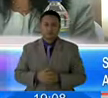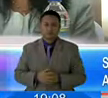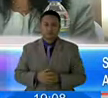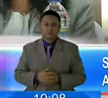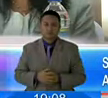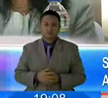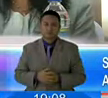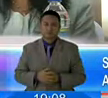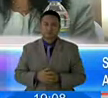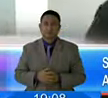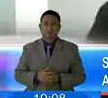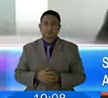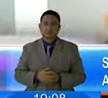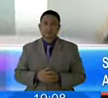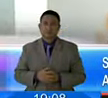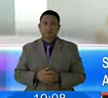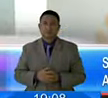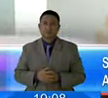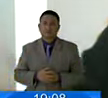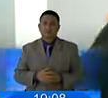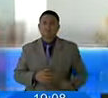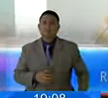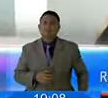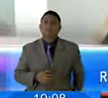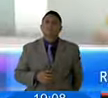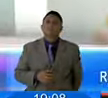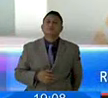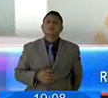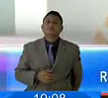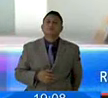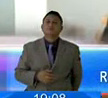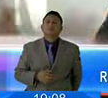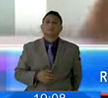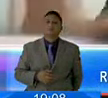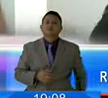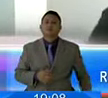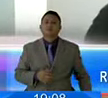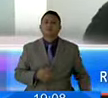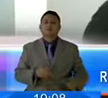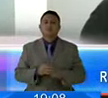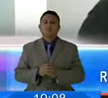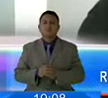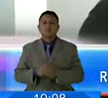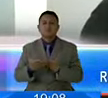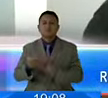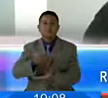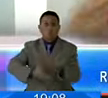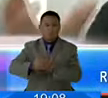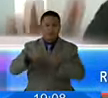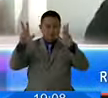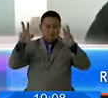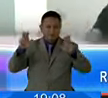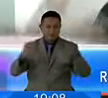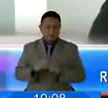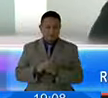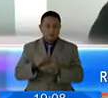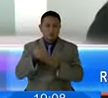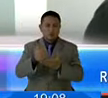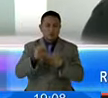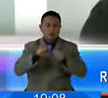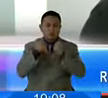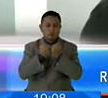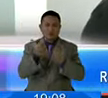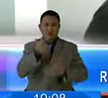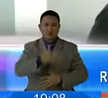todas sus modalidades. Compartir estas preocupaciones comunes en diversos temas va a ayudar muchísimo a que la sociedad